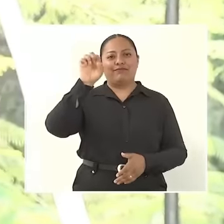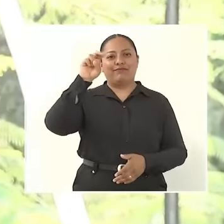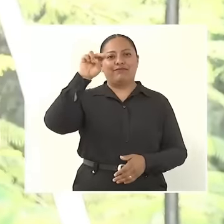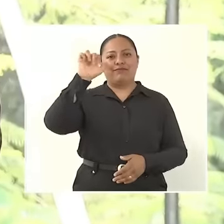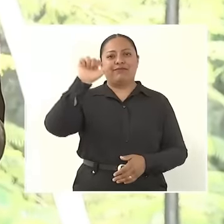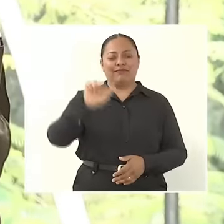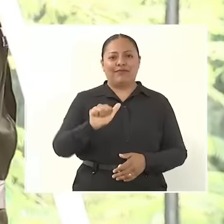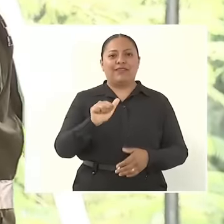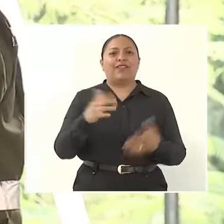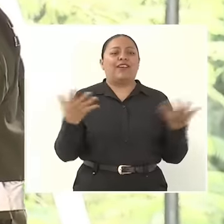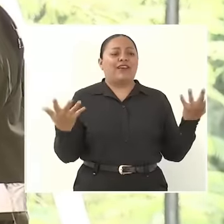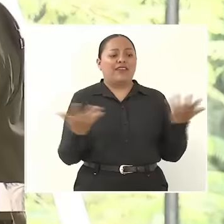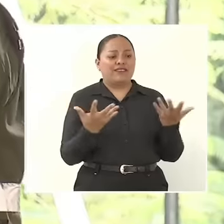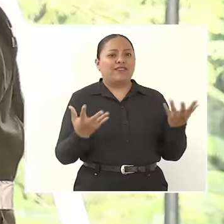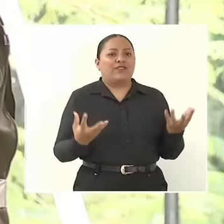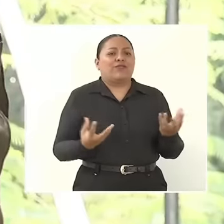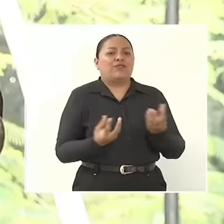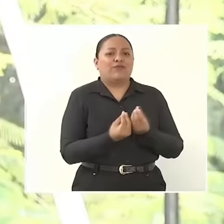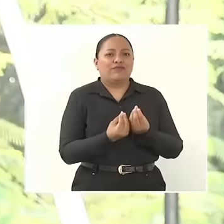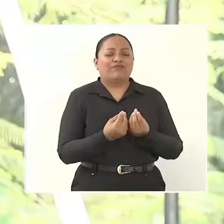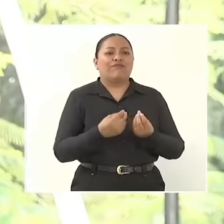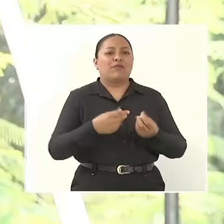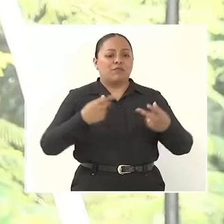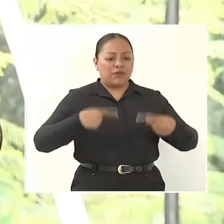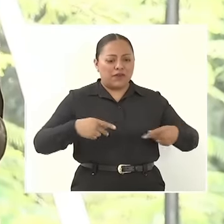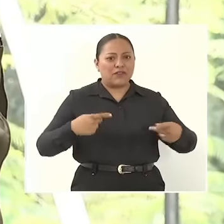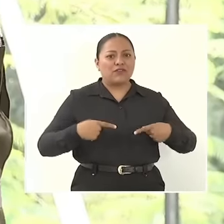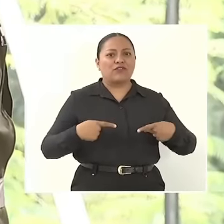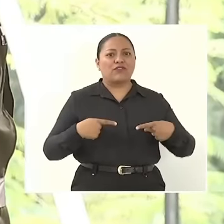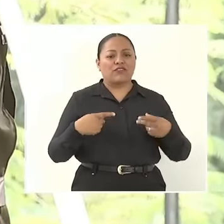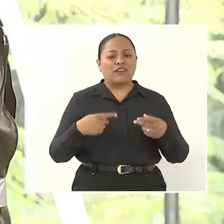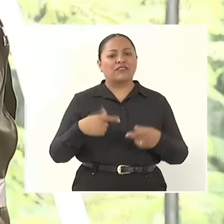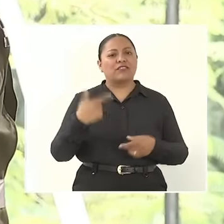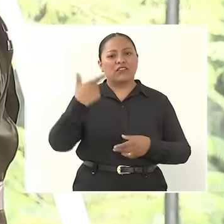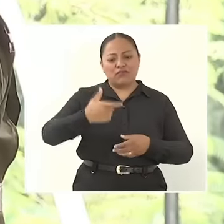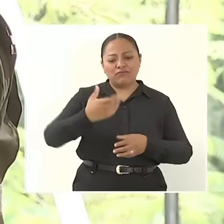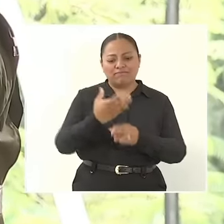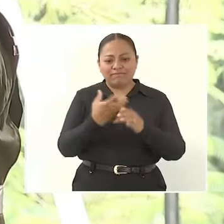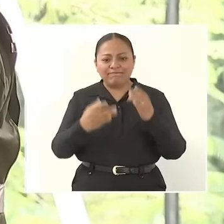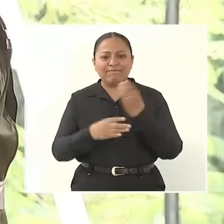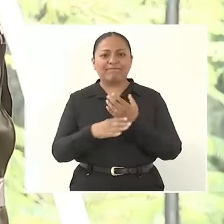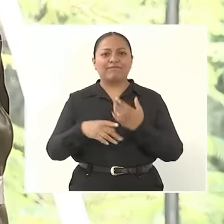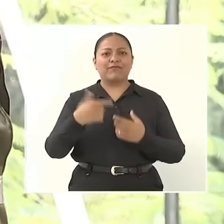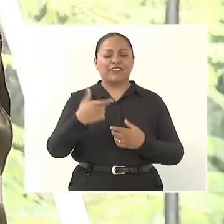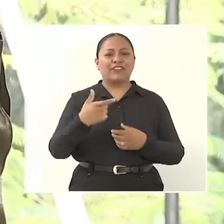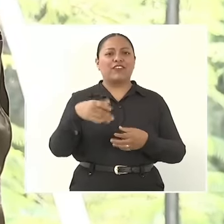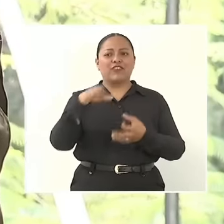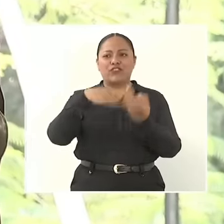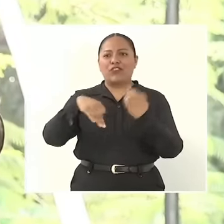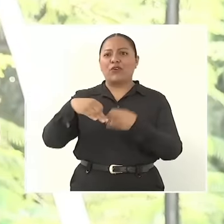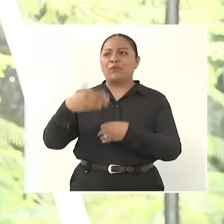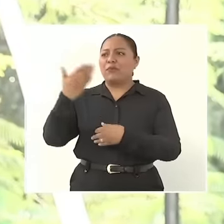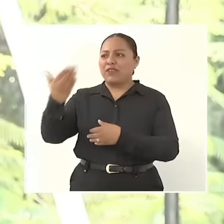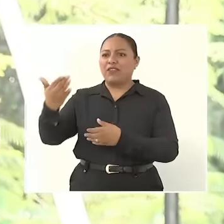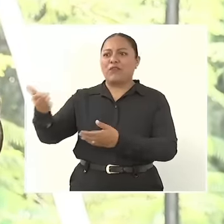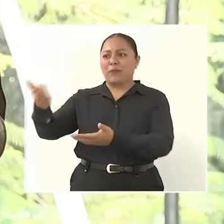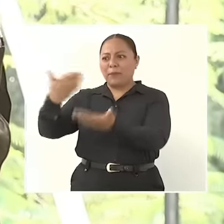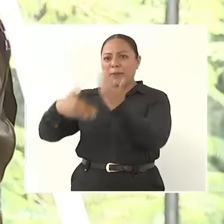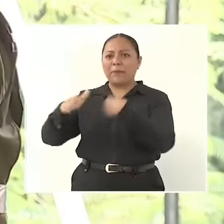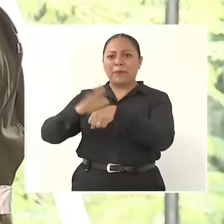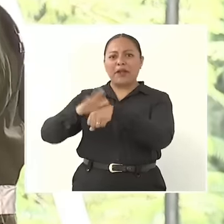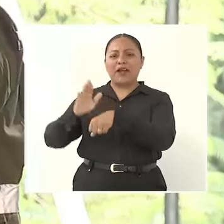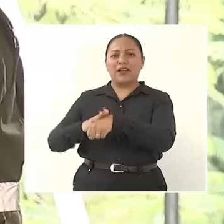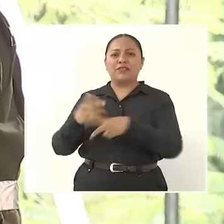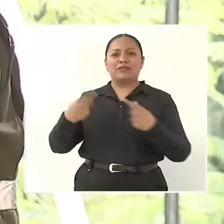los recursos humanos, técnicos y materiales de este Cuerpo de Ingenieros, contratando mano de obra civil, rentando maquinaria